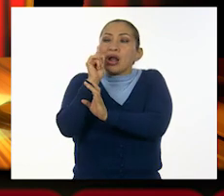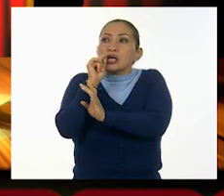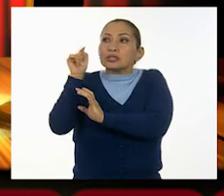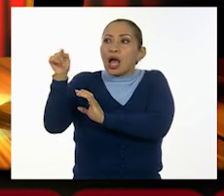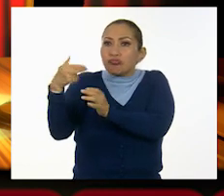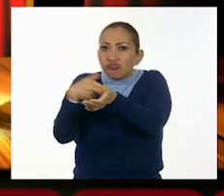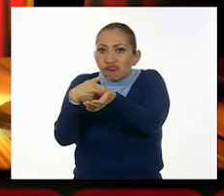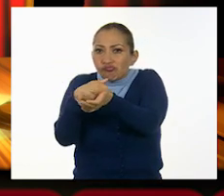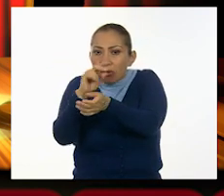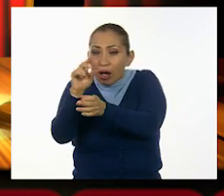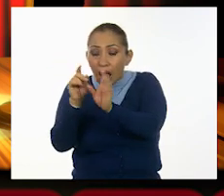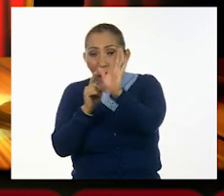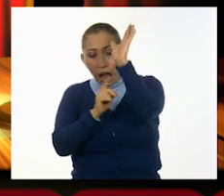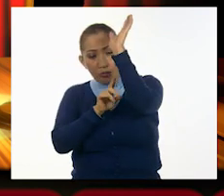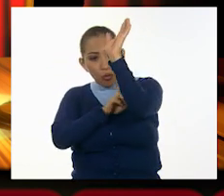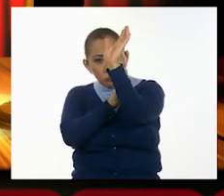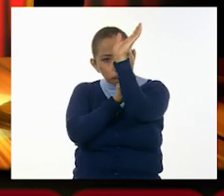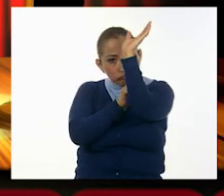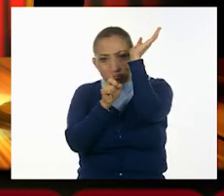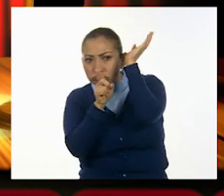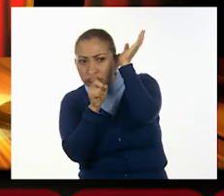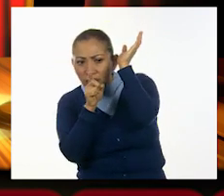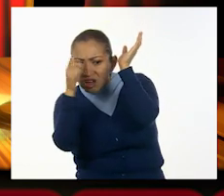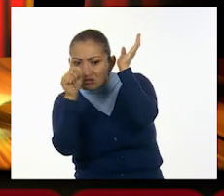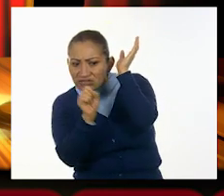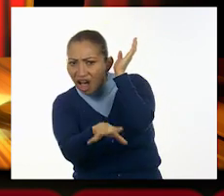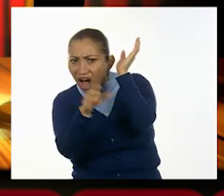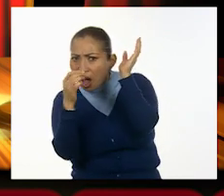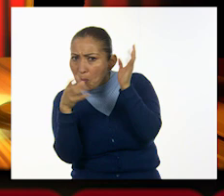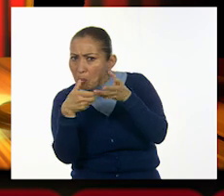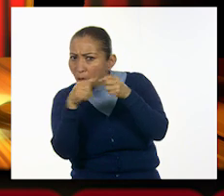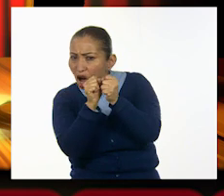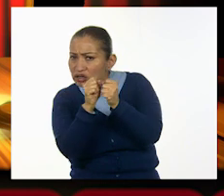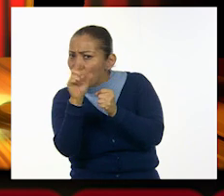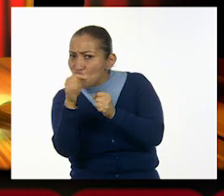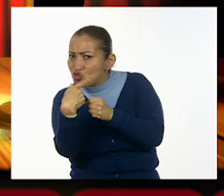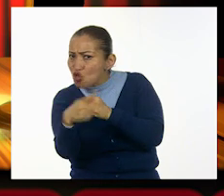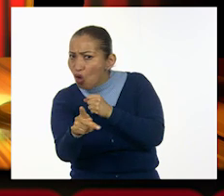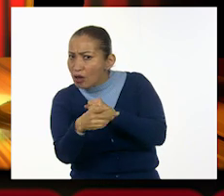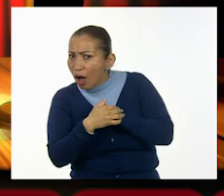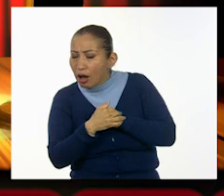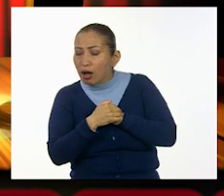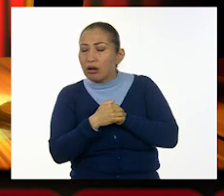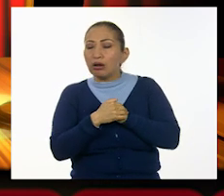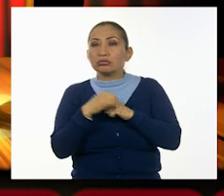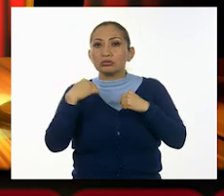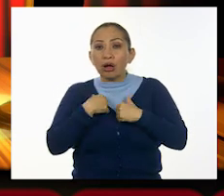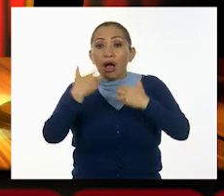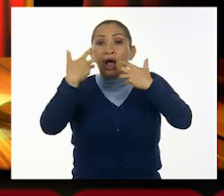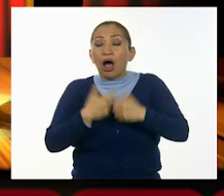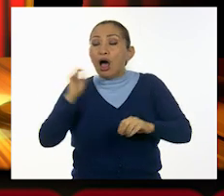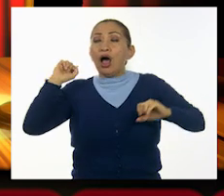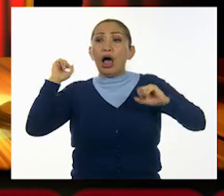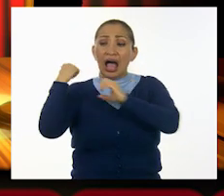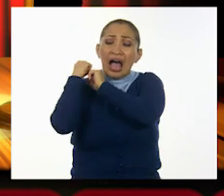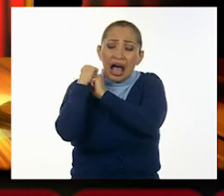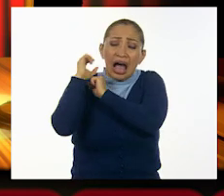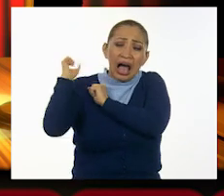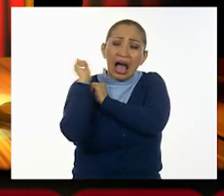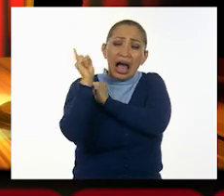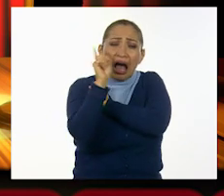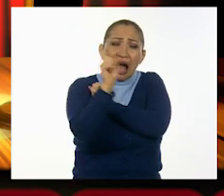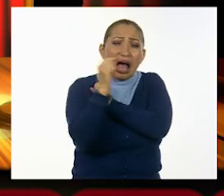que estaba escondido detrás del árbol gritó, ¡deje esa bolsa que no es suya! Y yo salí corriendo con la bolsa